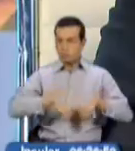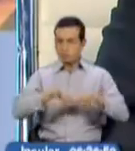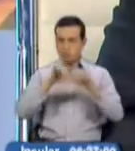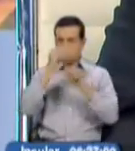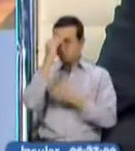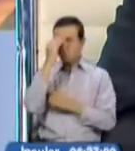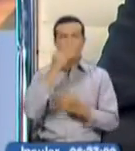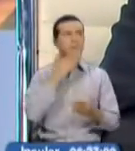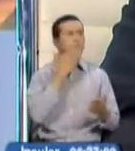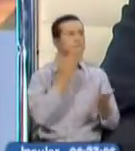muchas gracias señora flores